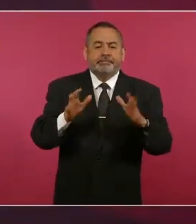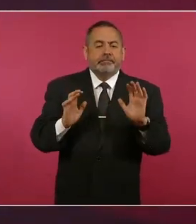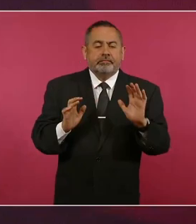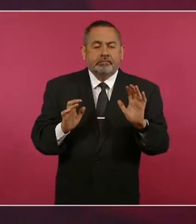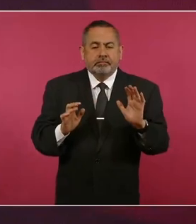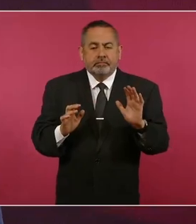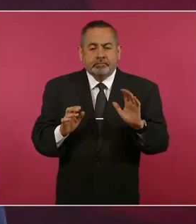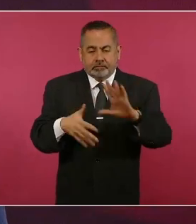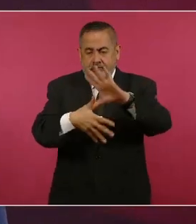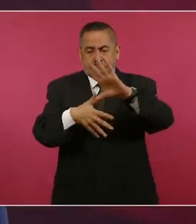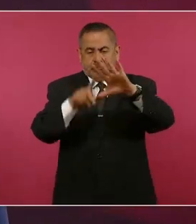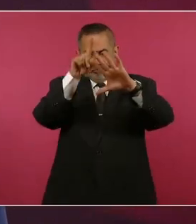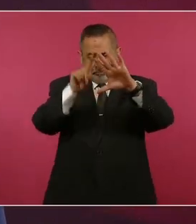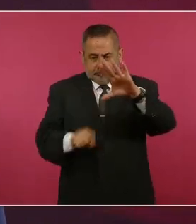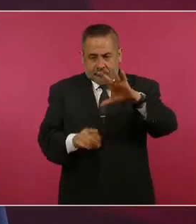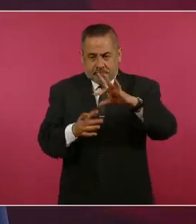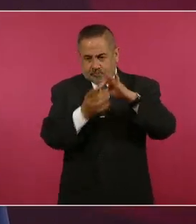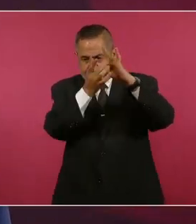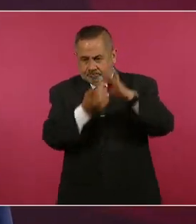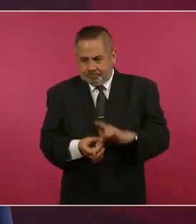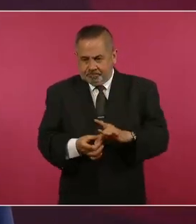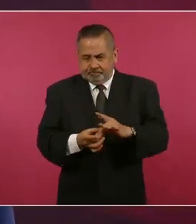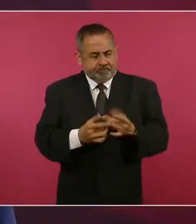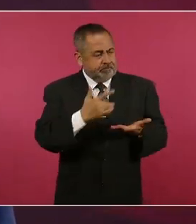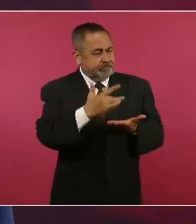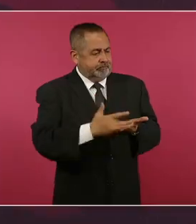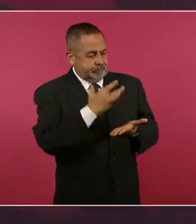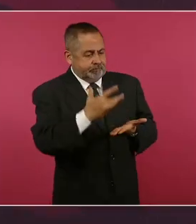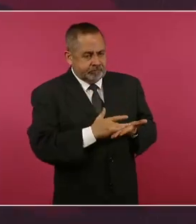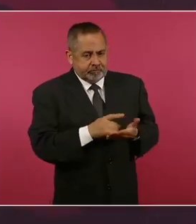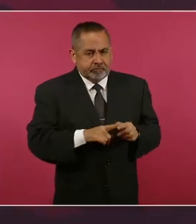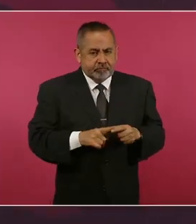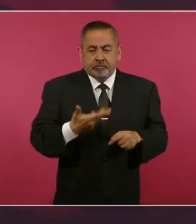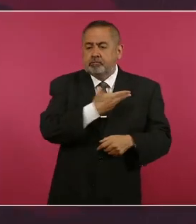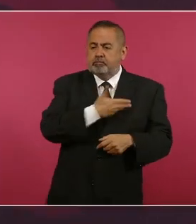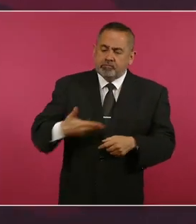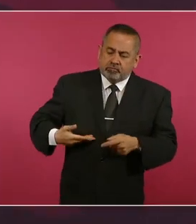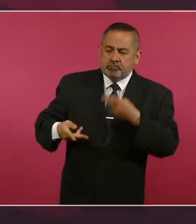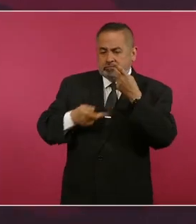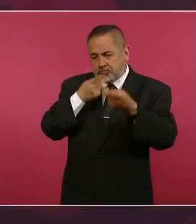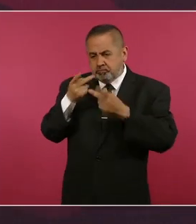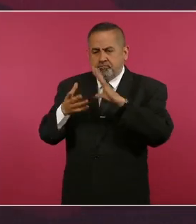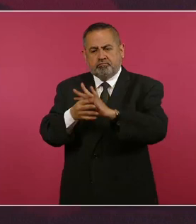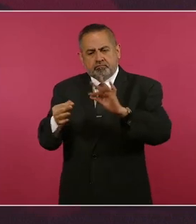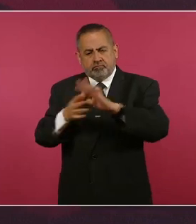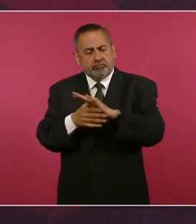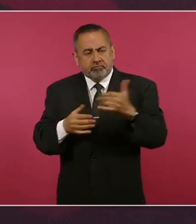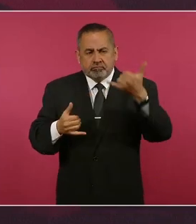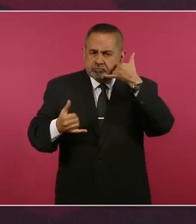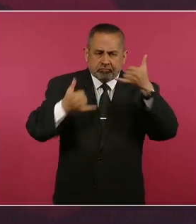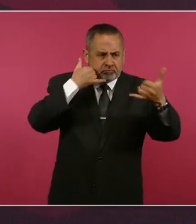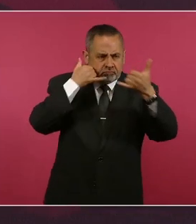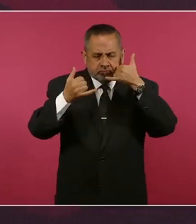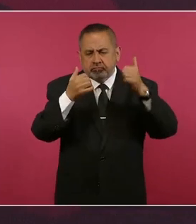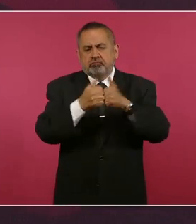los pueblos de América solidarizándose, presidentes hablando conmigo,